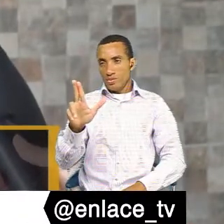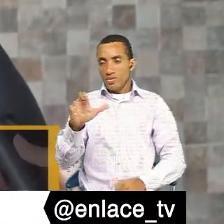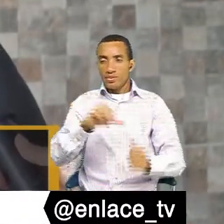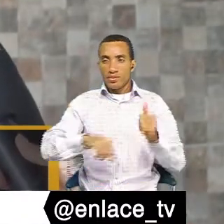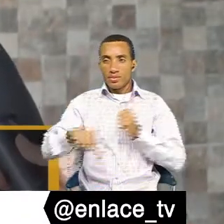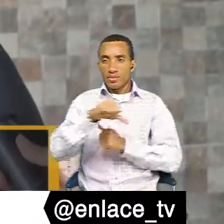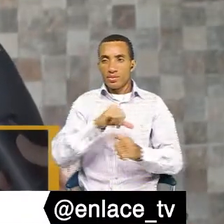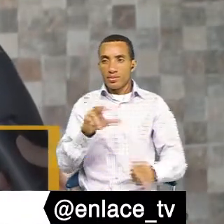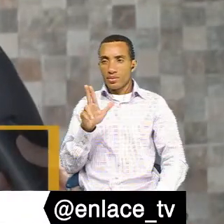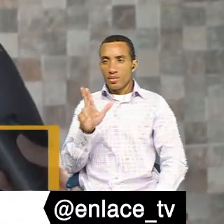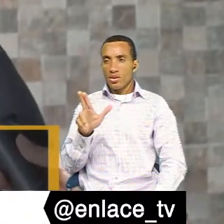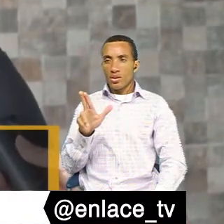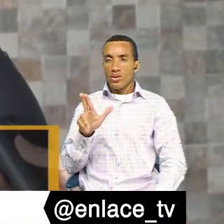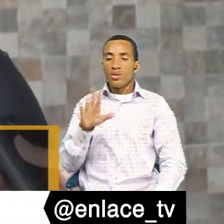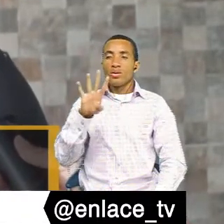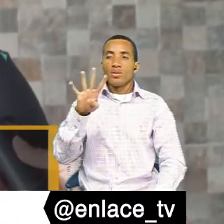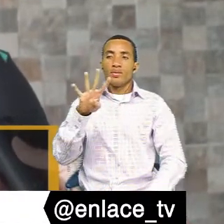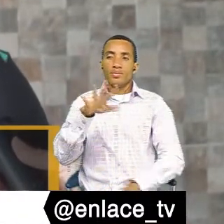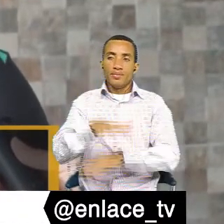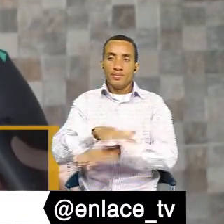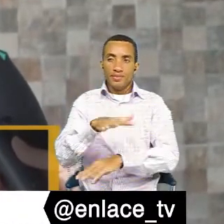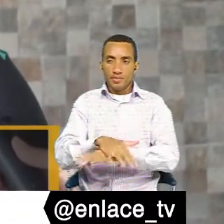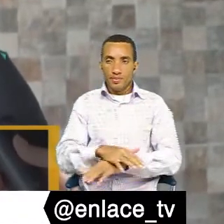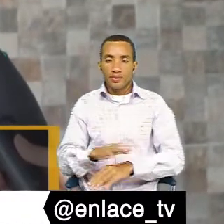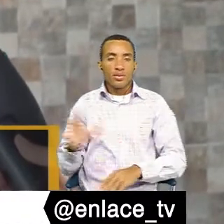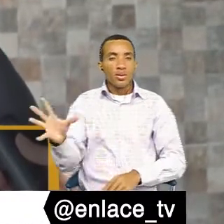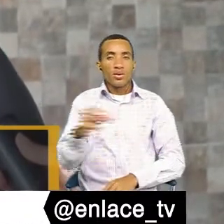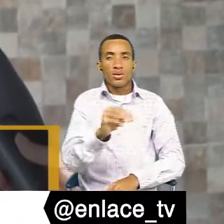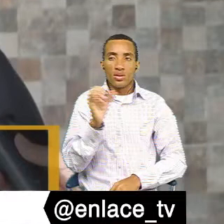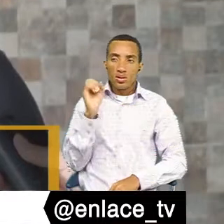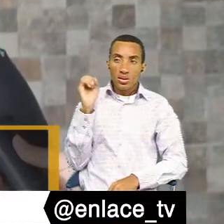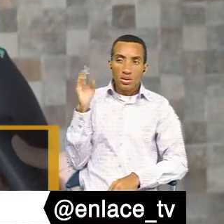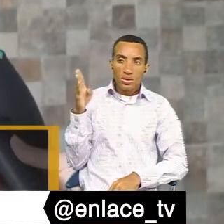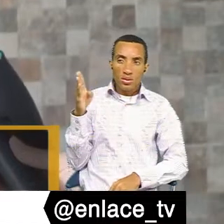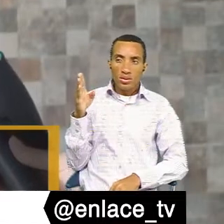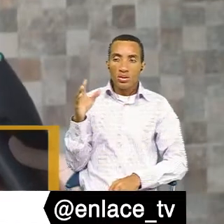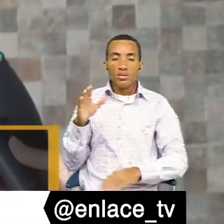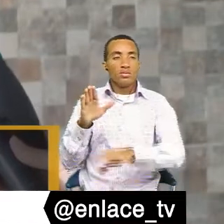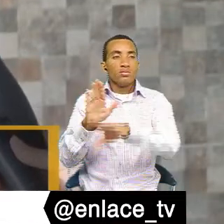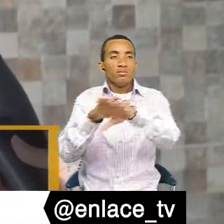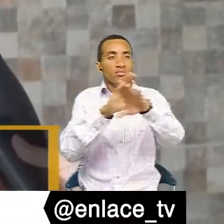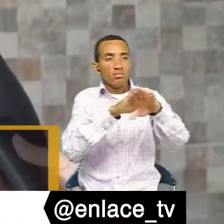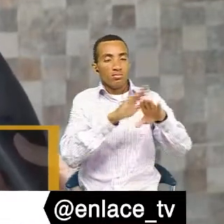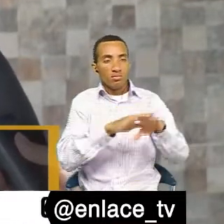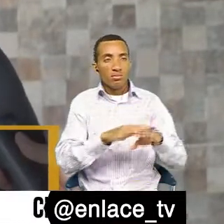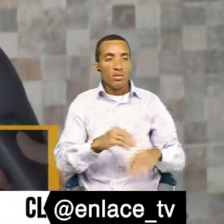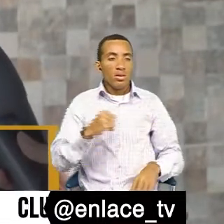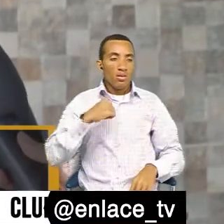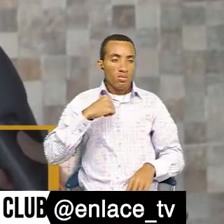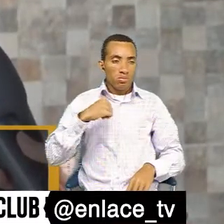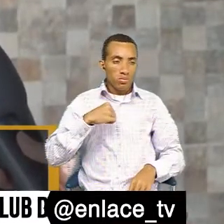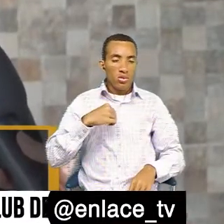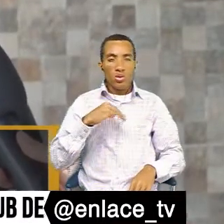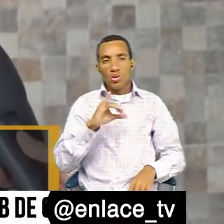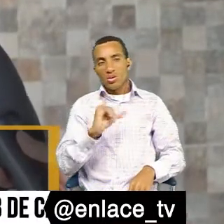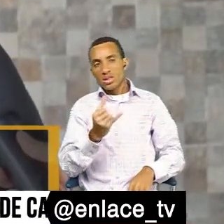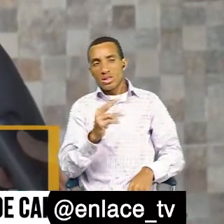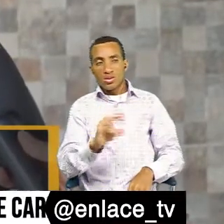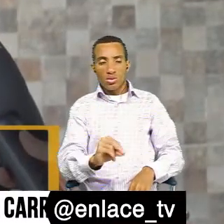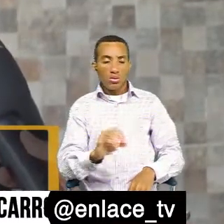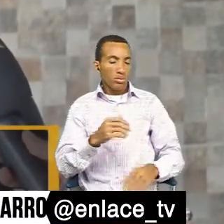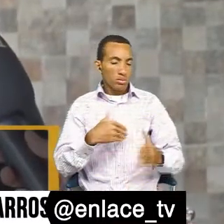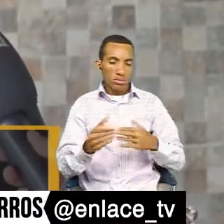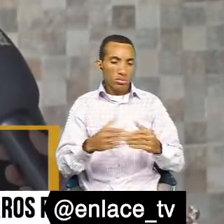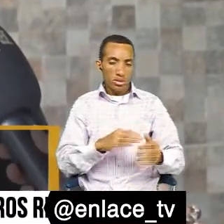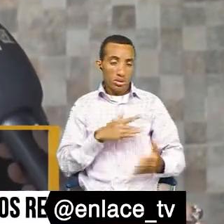estaremos reunidos todos los del club y invitados a todos también, comunidad, así si tenga o no tenga perro Pitbull, que quiera ser